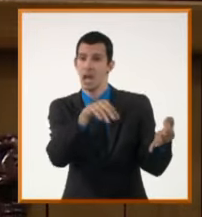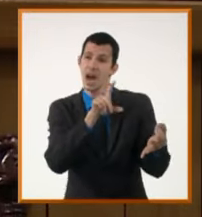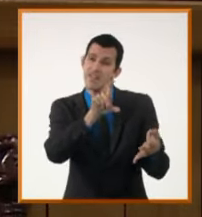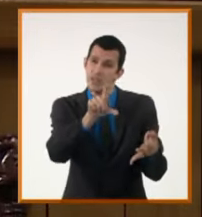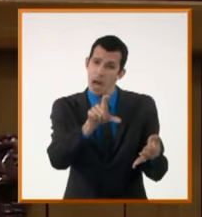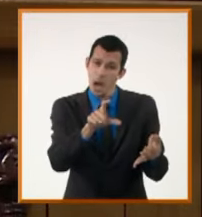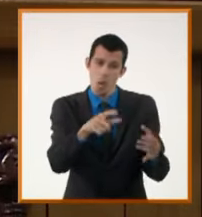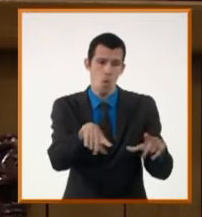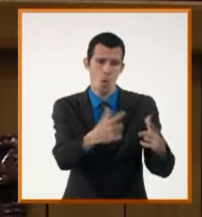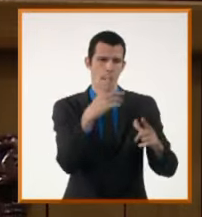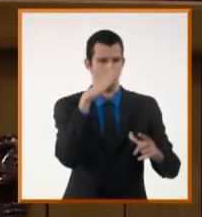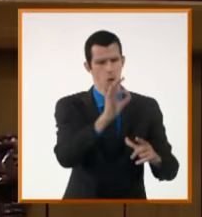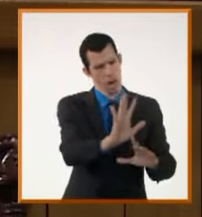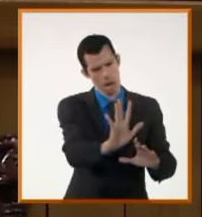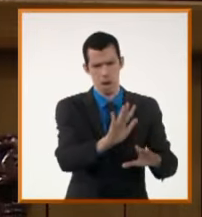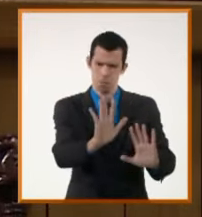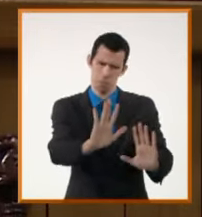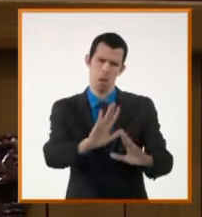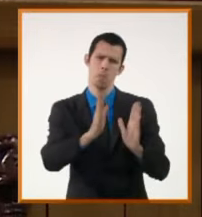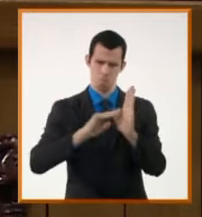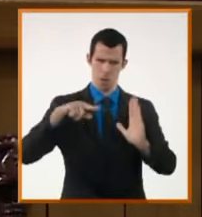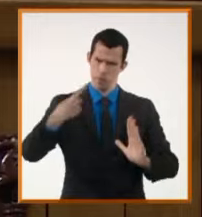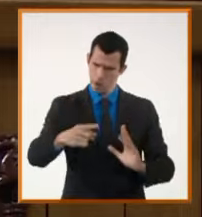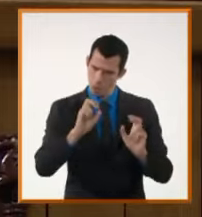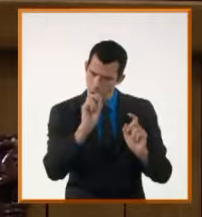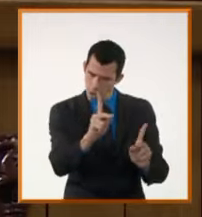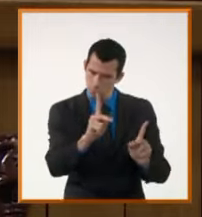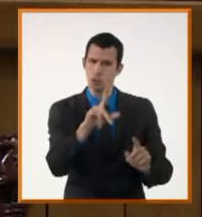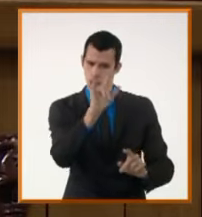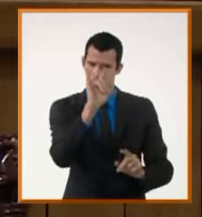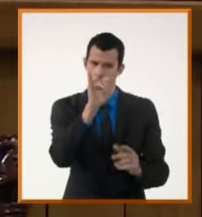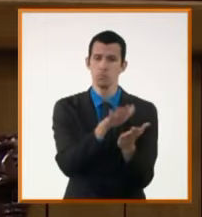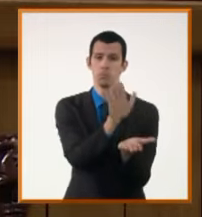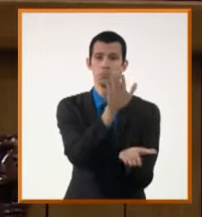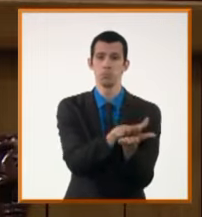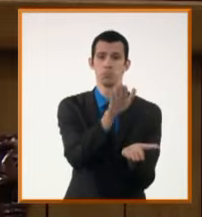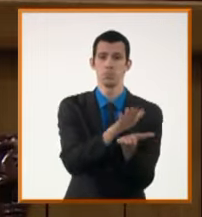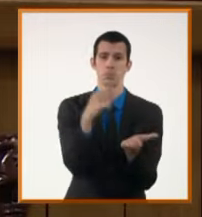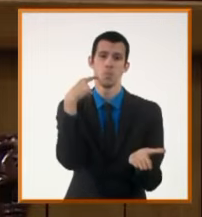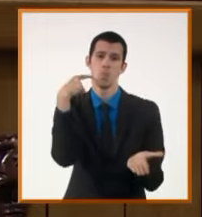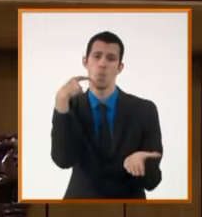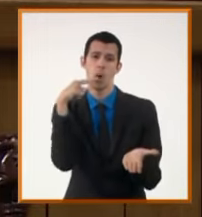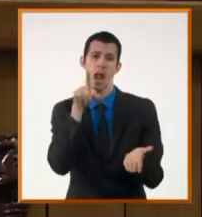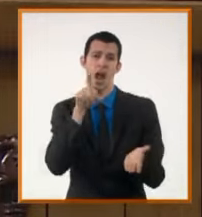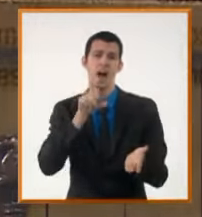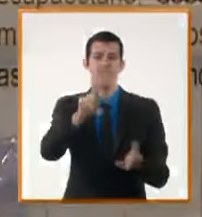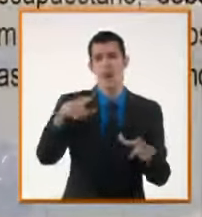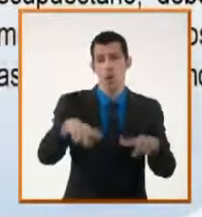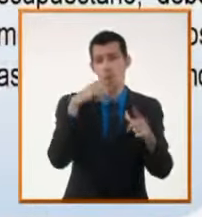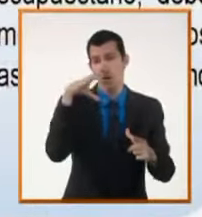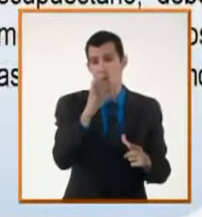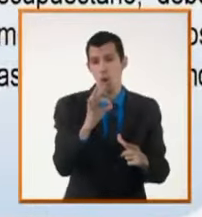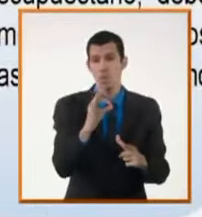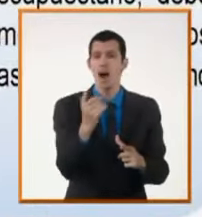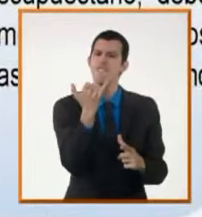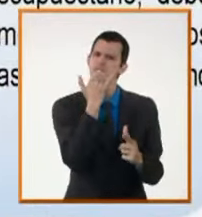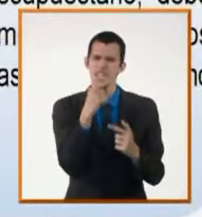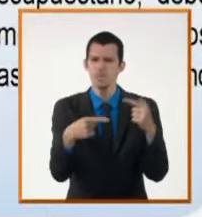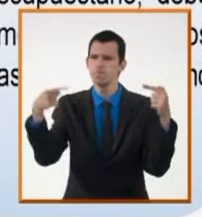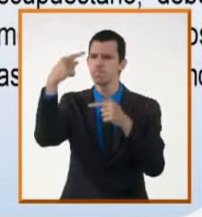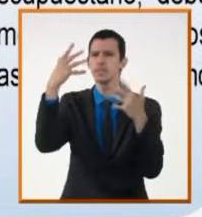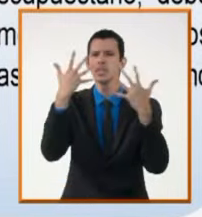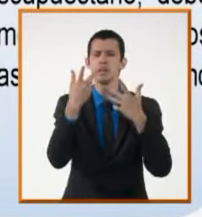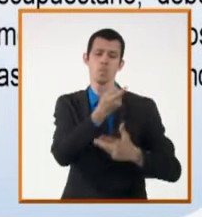hay que identificar y hay que tomar decisiones en este sentido. Dentro de unos días